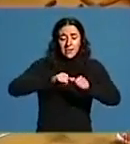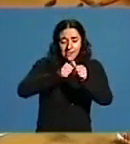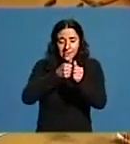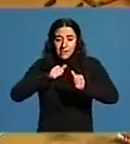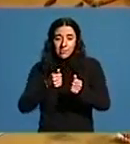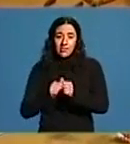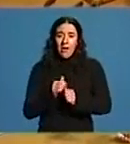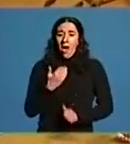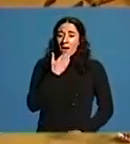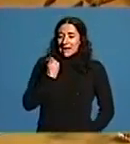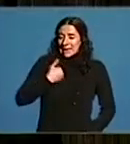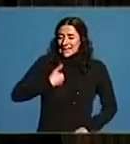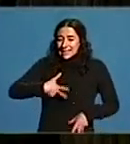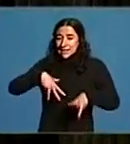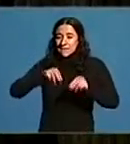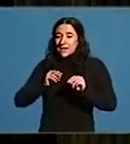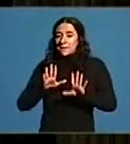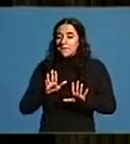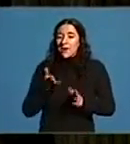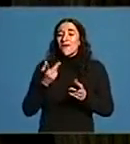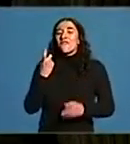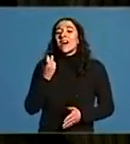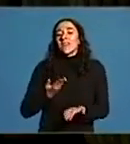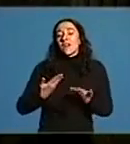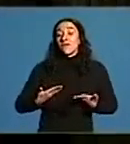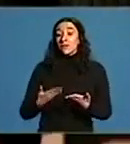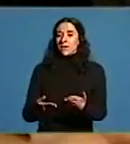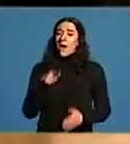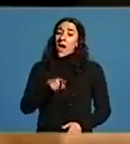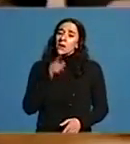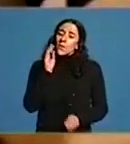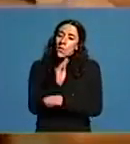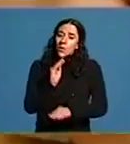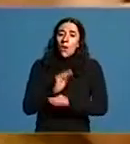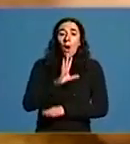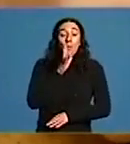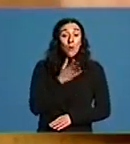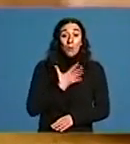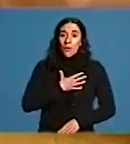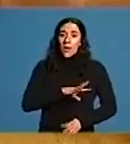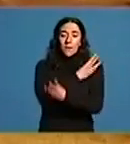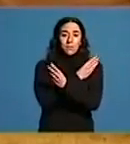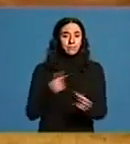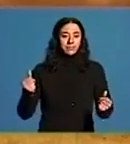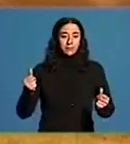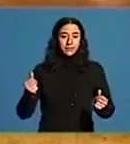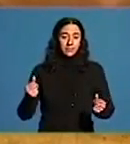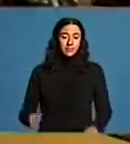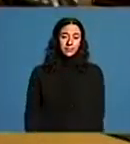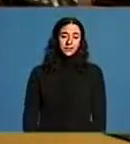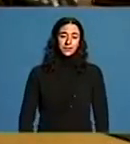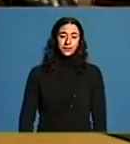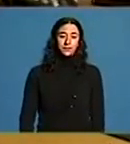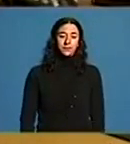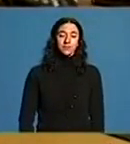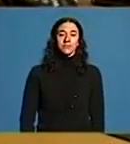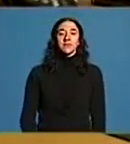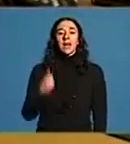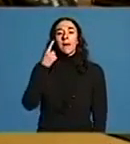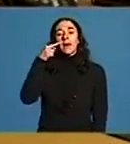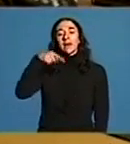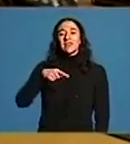non? Paciencia, maña e moita concentración. Así describe esta profesión. Leva meses moldeando e encaixando láminas